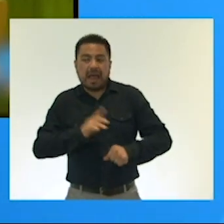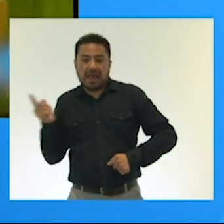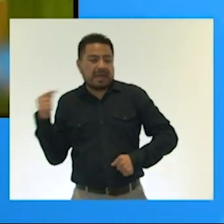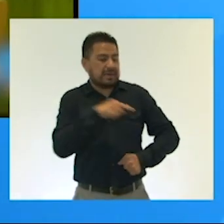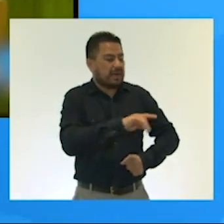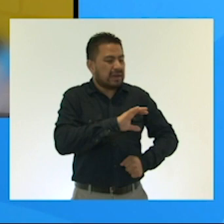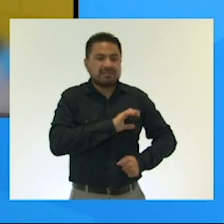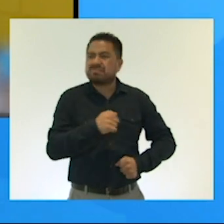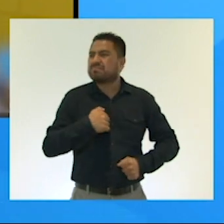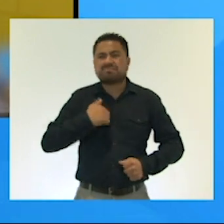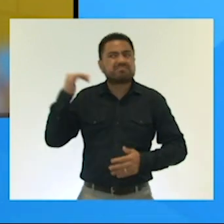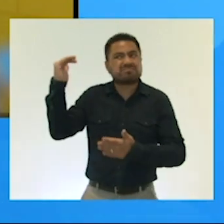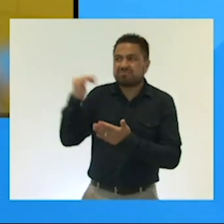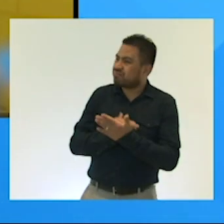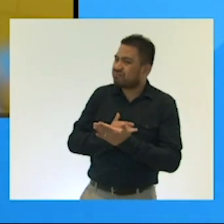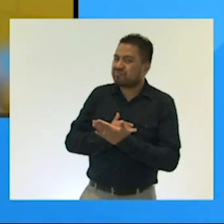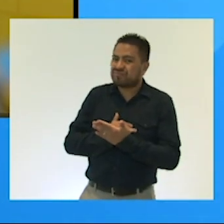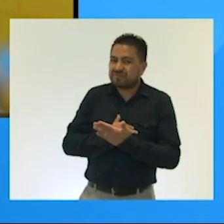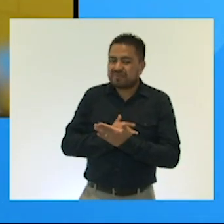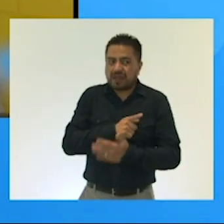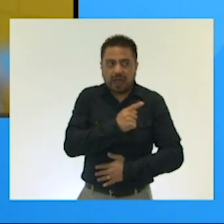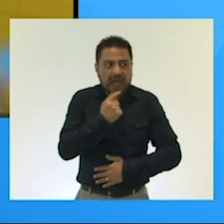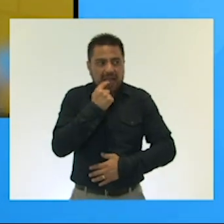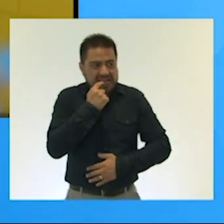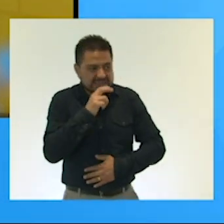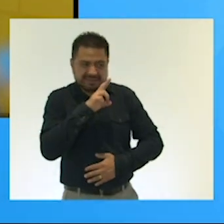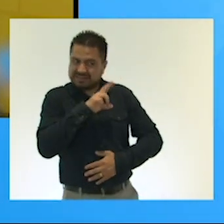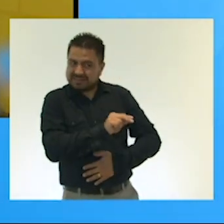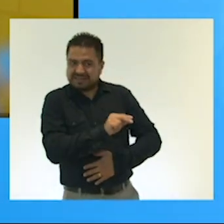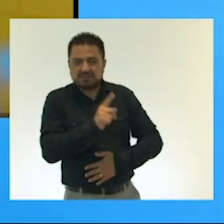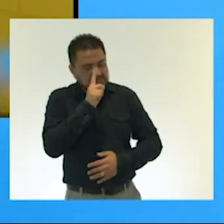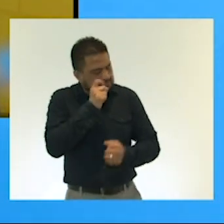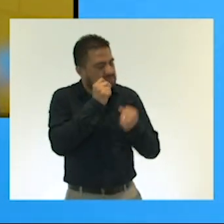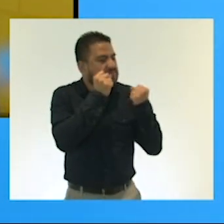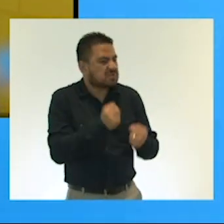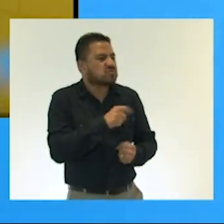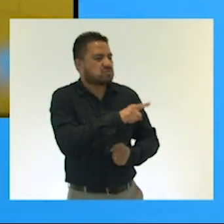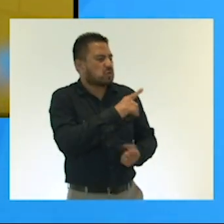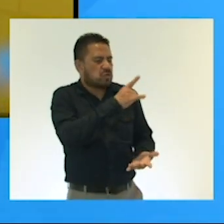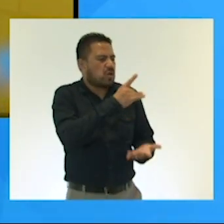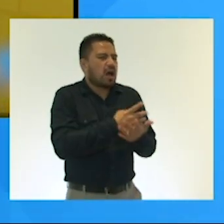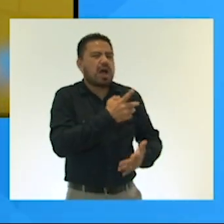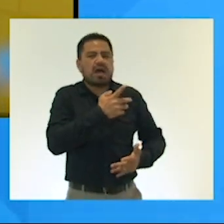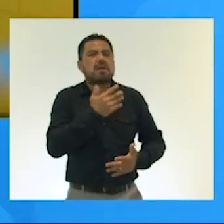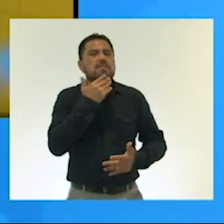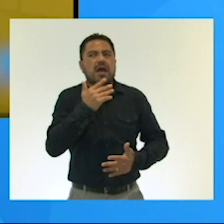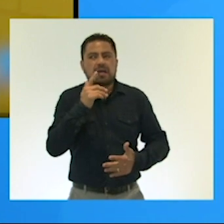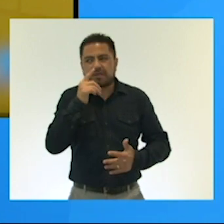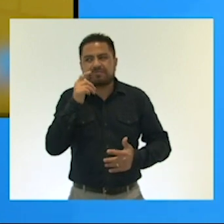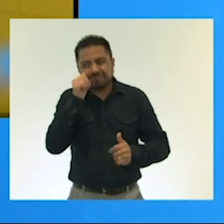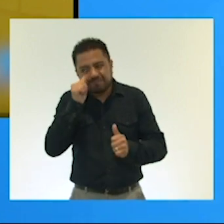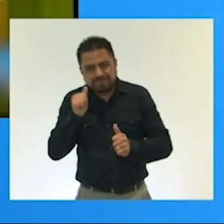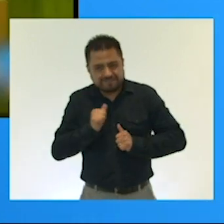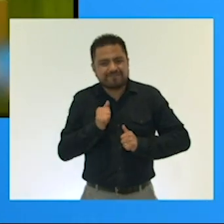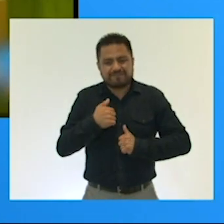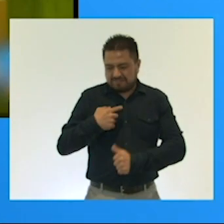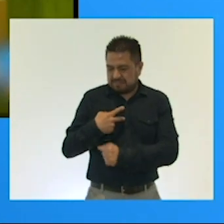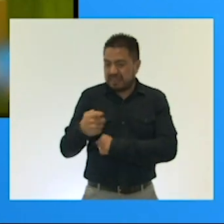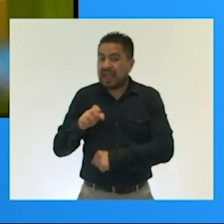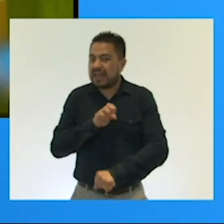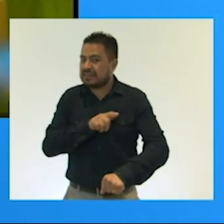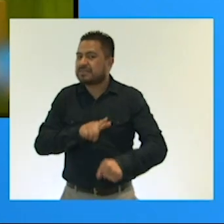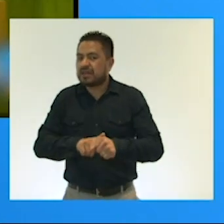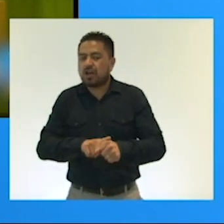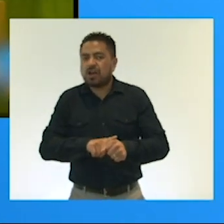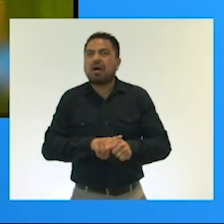mí. ¡Ay! No te pongas celoso, muchacho. Estoy seguro de que solo quieres ser una buena anfitriona. Bueno,